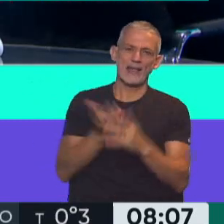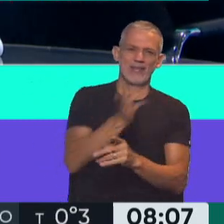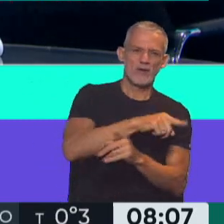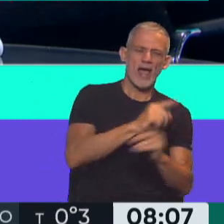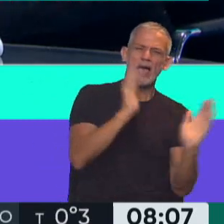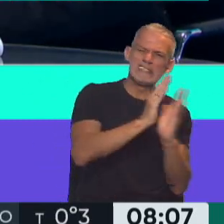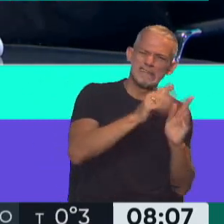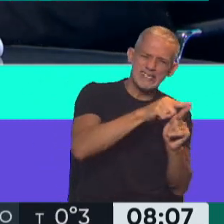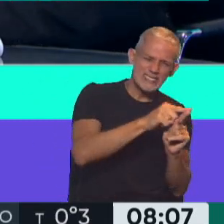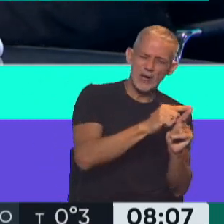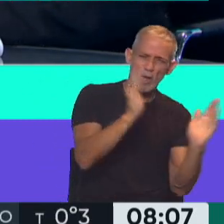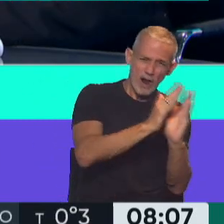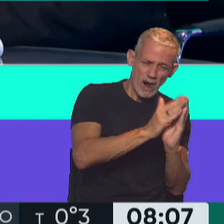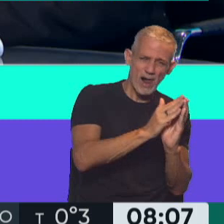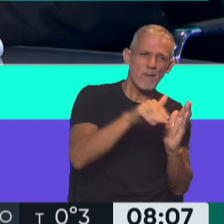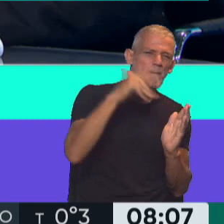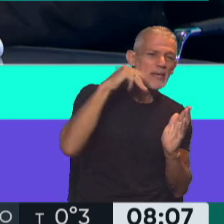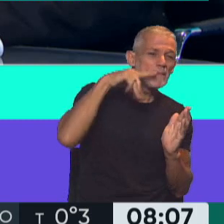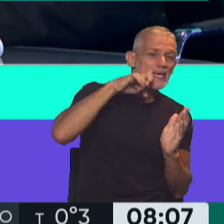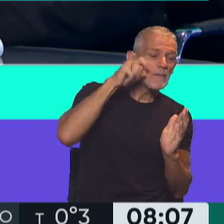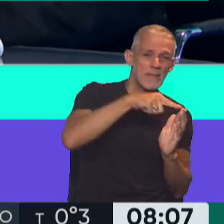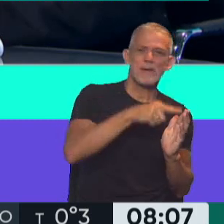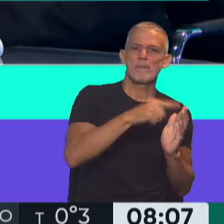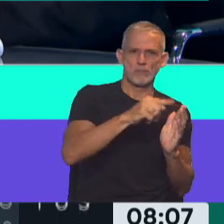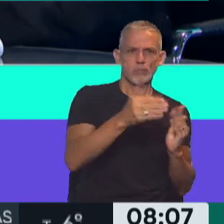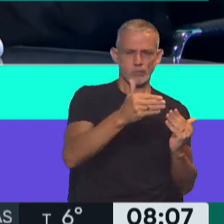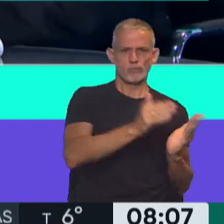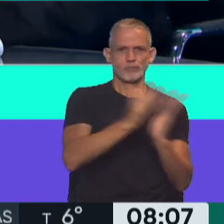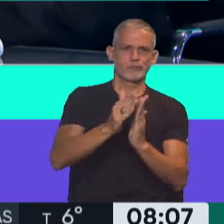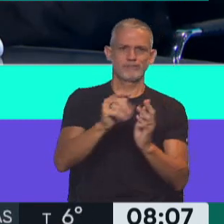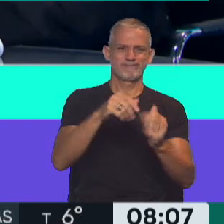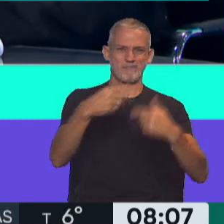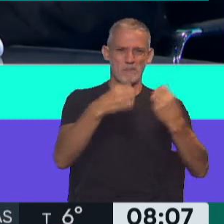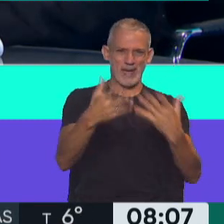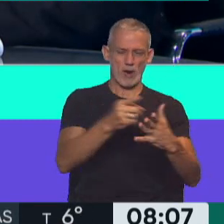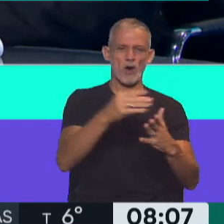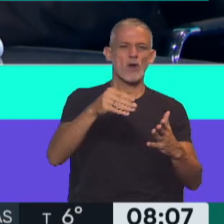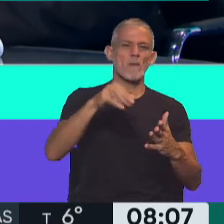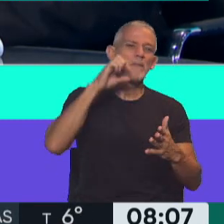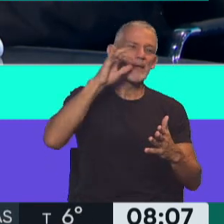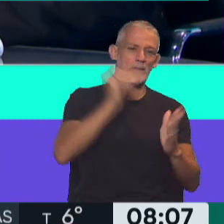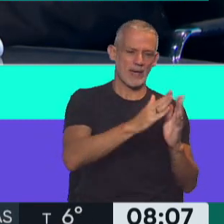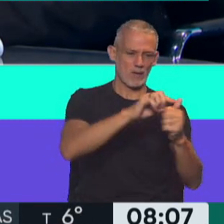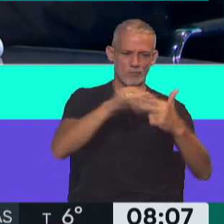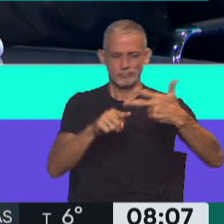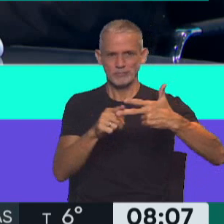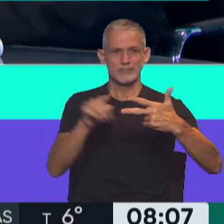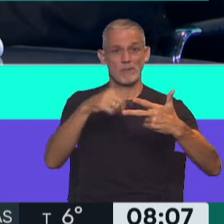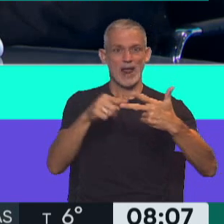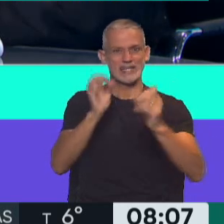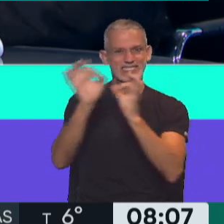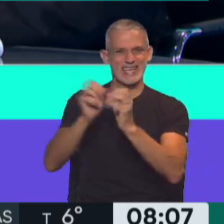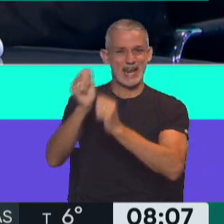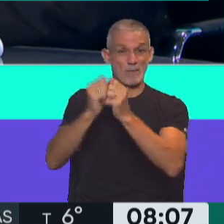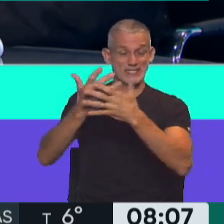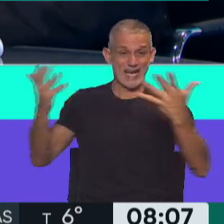es el proceso también que estamos buscando. Todo lo que tiene que ver, obviamente, en el caso específico de lo que es la parte de servicios,